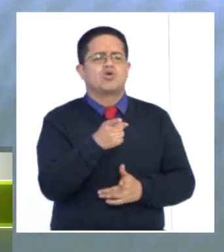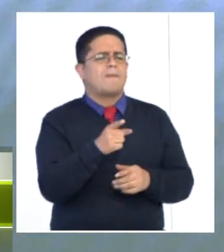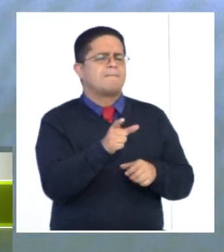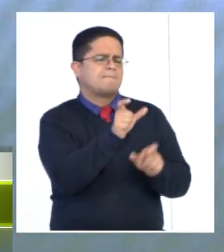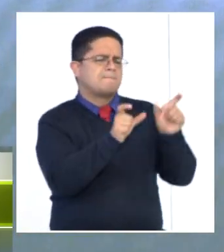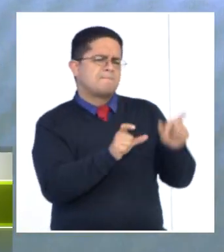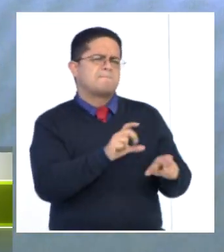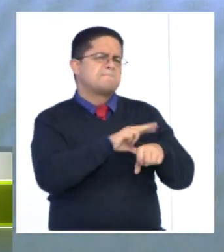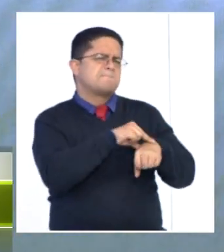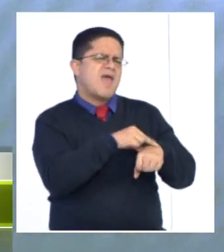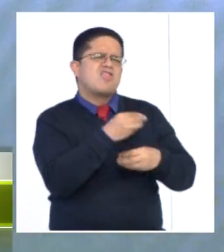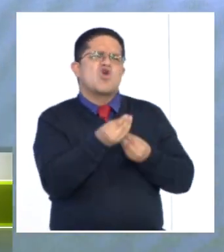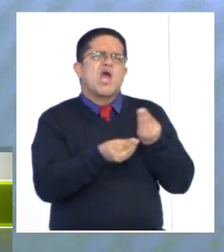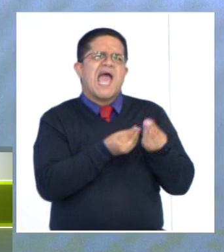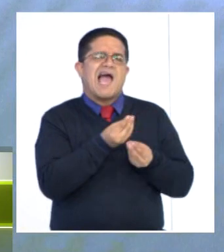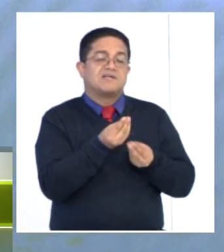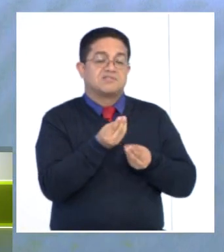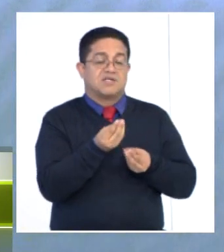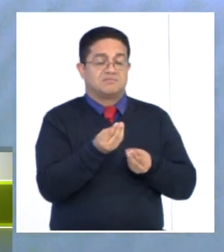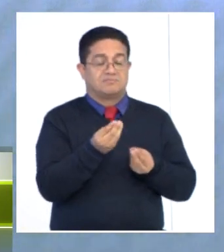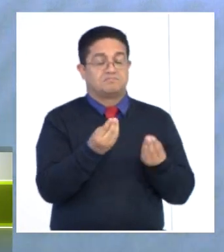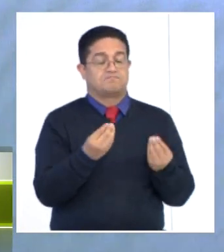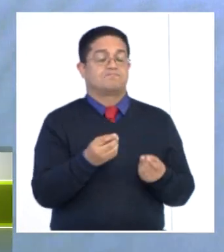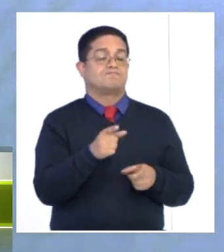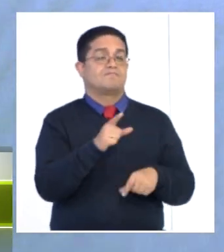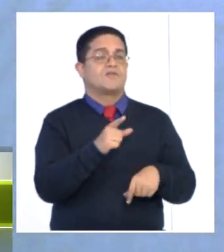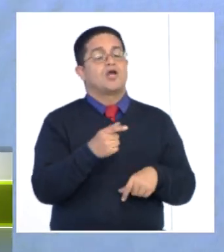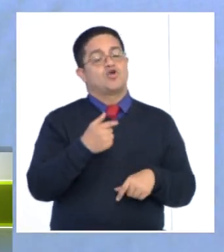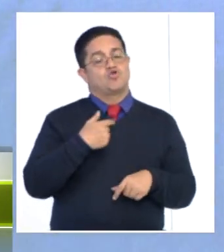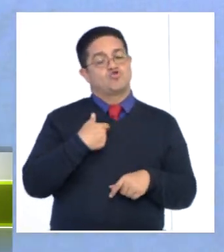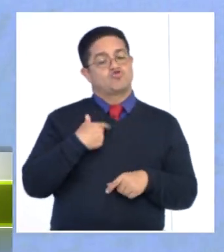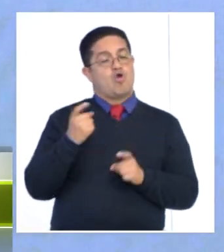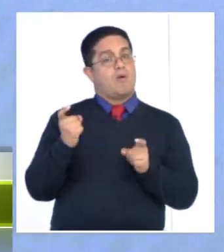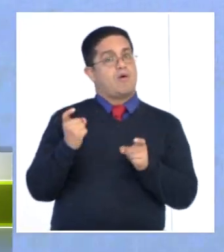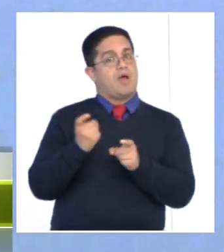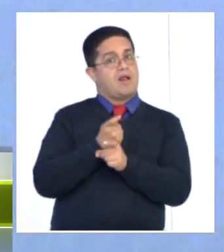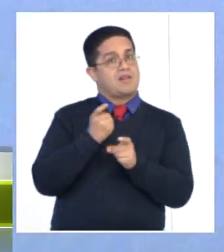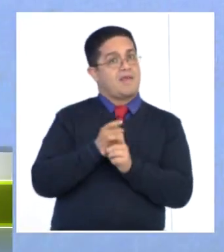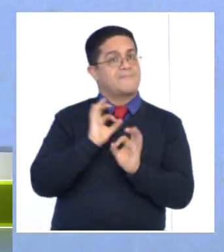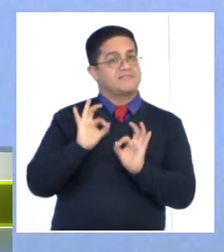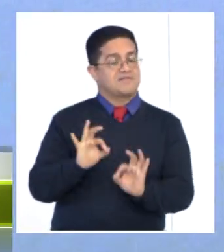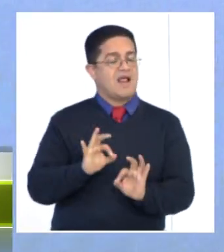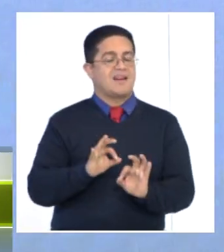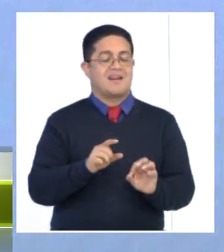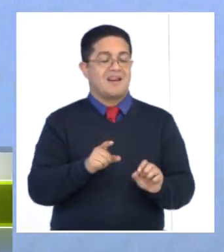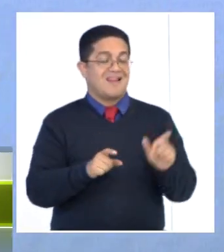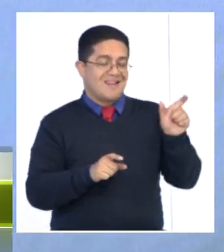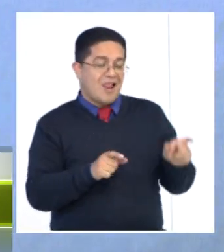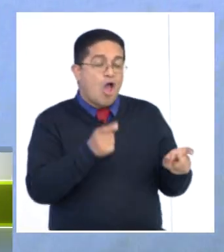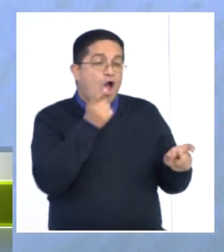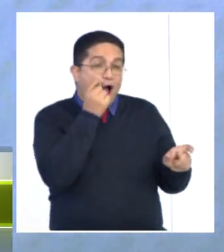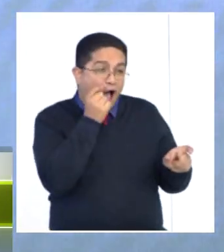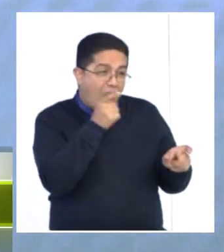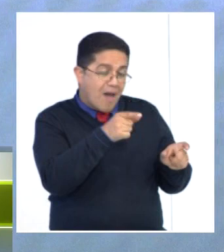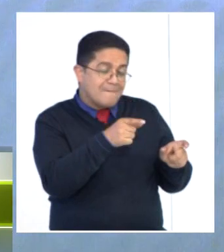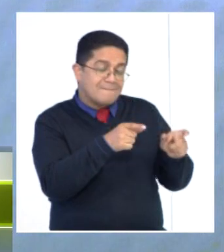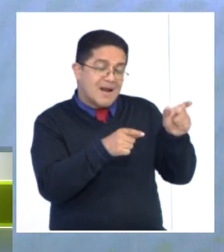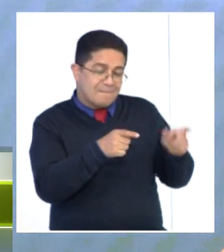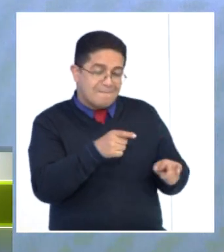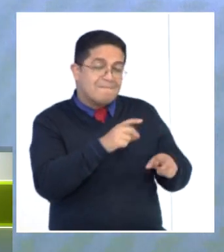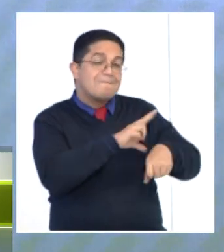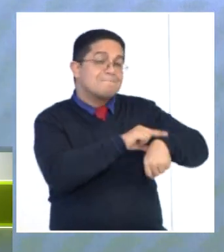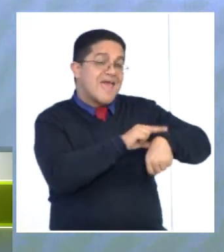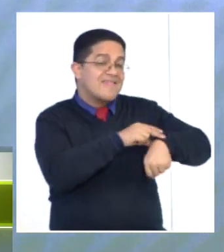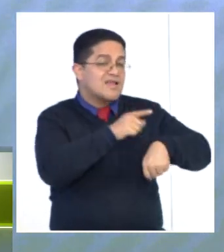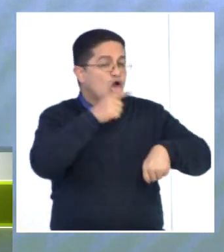través del tacto? El médico urólogo, porque yo soy oncólogo clínico, a veces me pasa, pero usted, no. El médico urólogo es el que hace la pesquisa. ¿Por qué estoy yo aquí